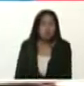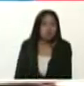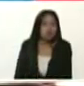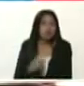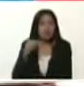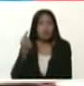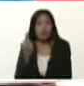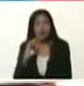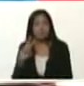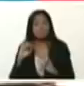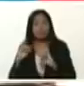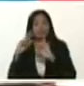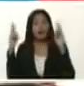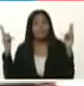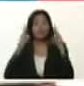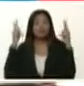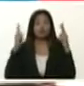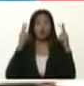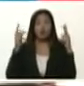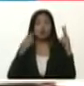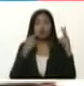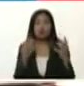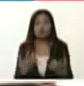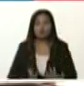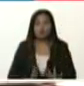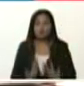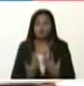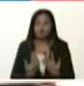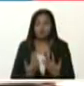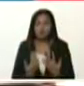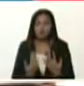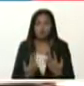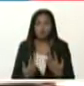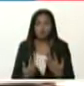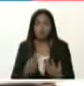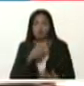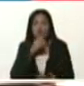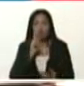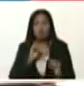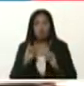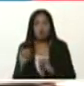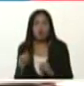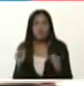Después de esa gran victoria, le entró lo que llaman